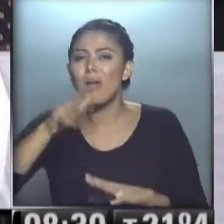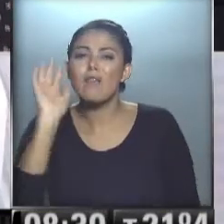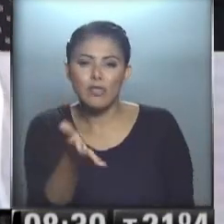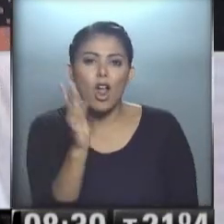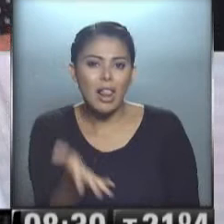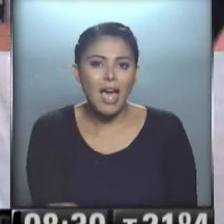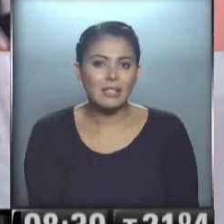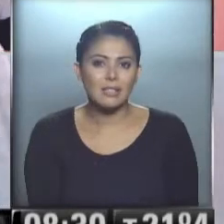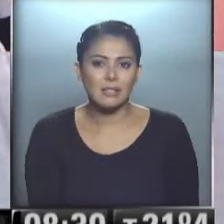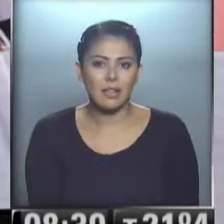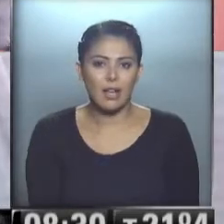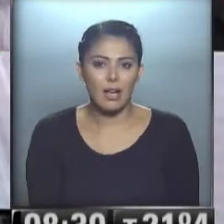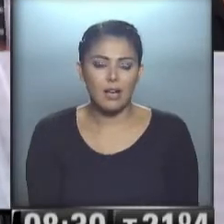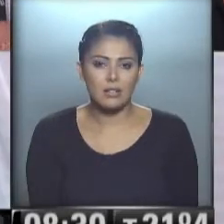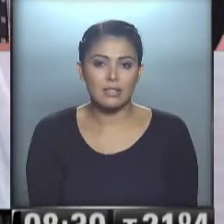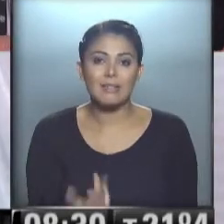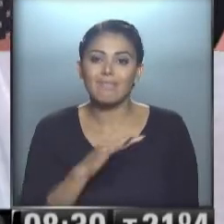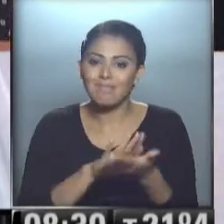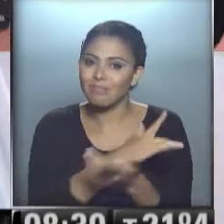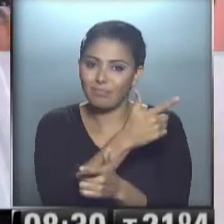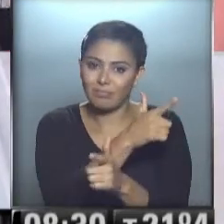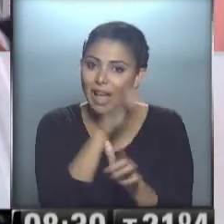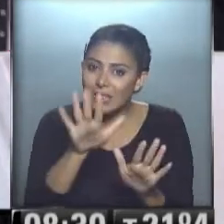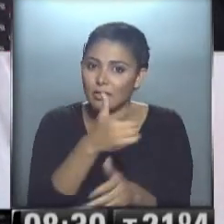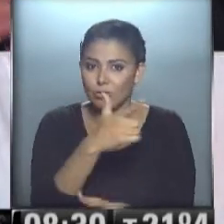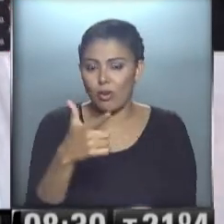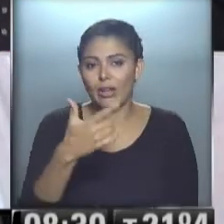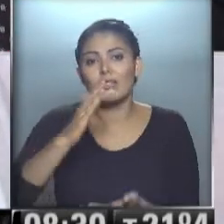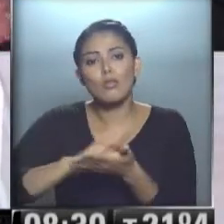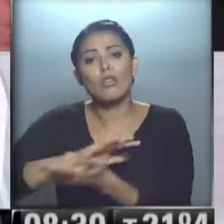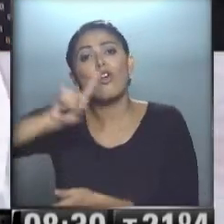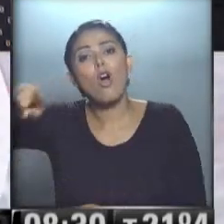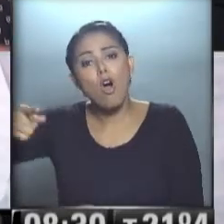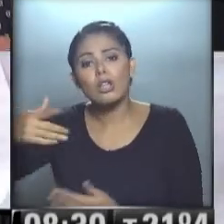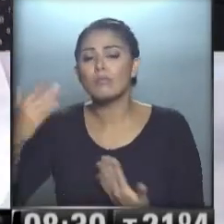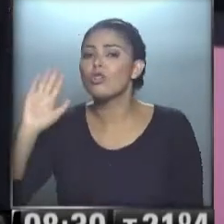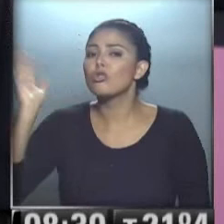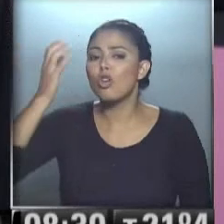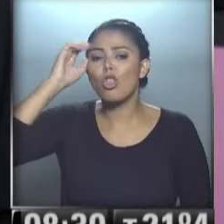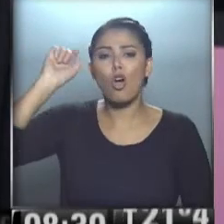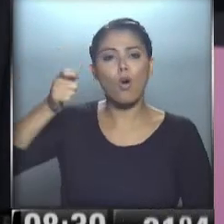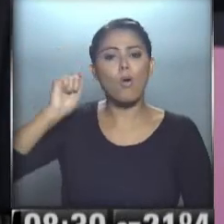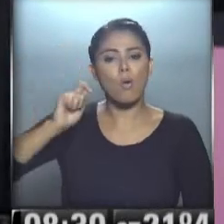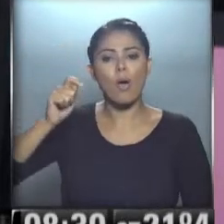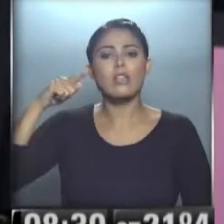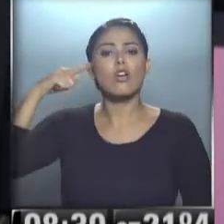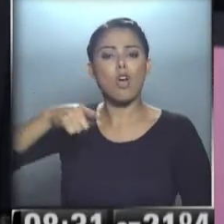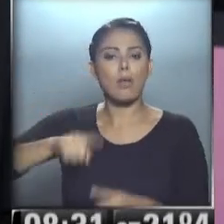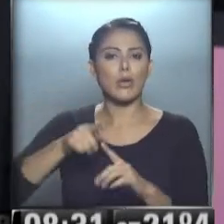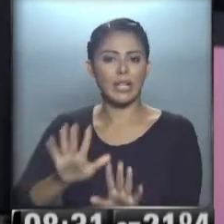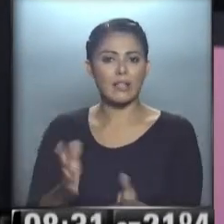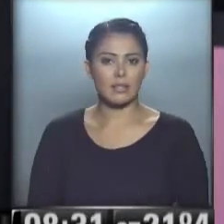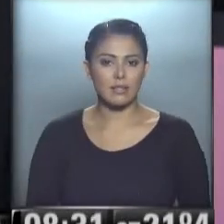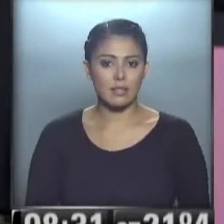que no parece la solución evidentemente la solución pasa por otro lado ya lo están condenando todos los jueces de este tipo de políticas y